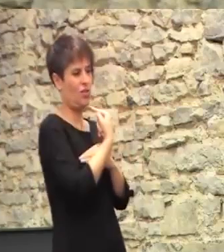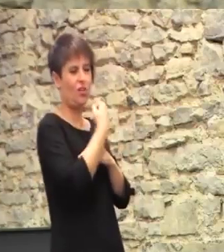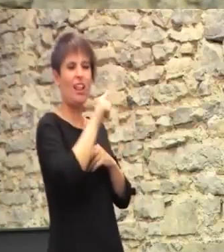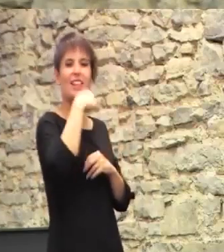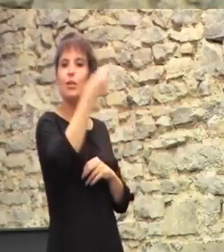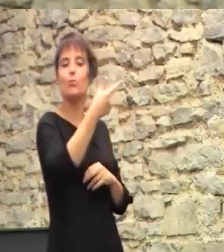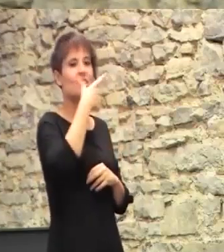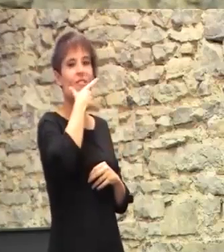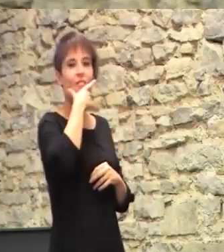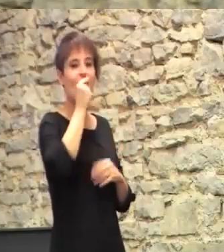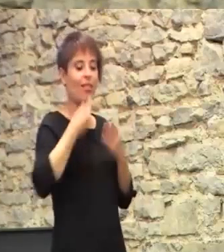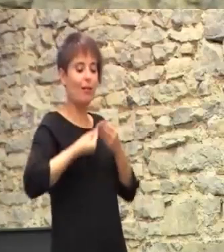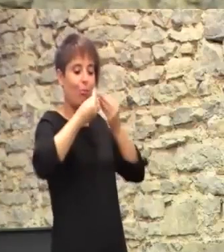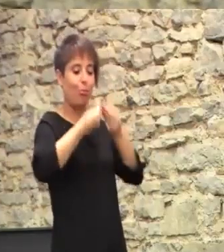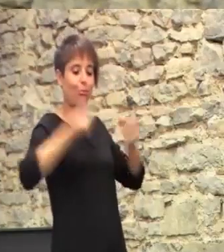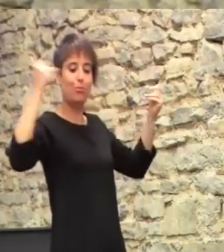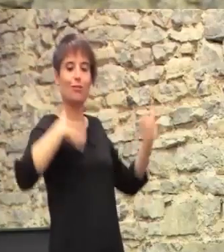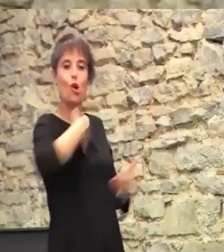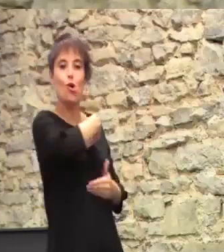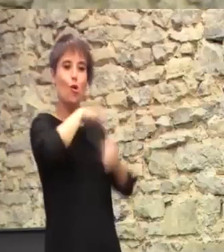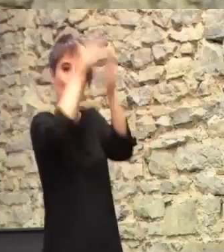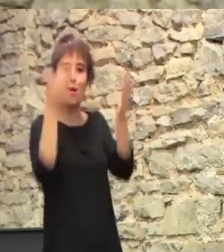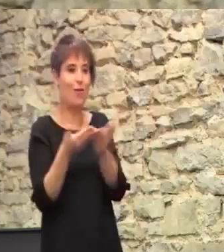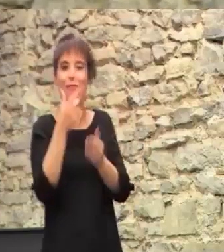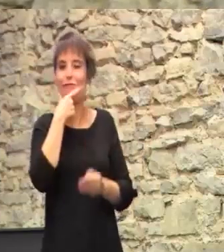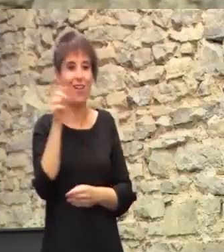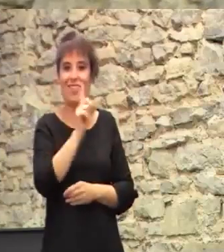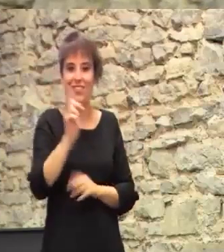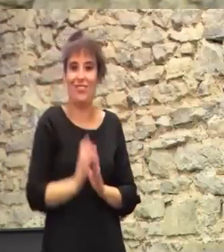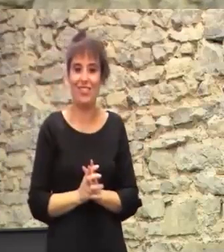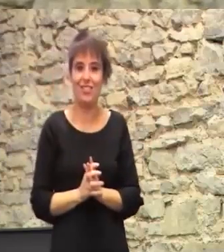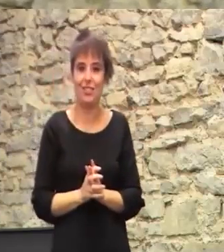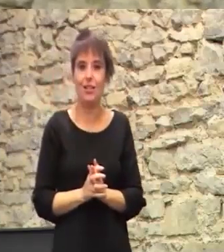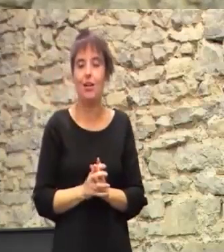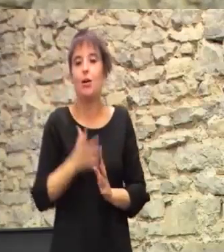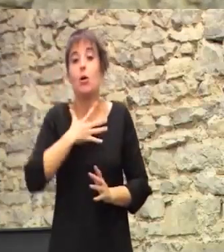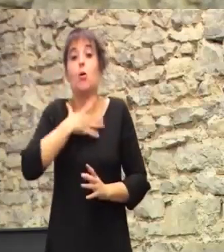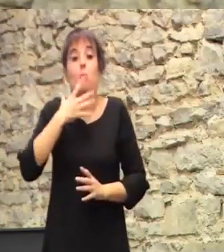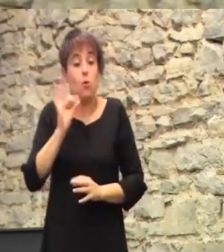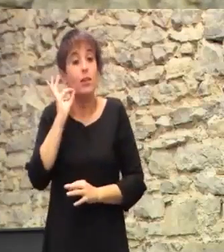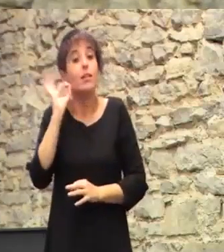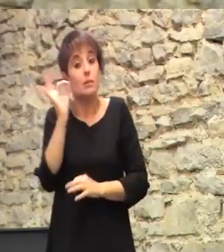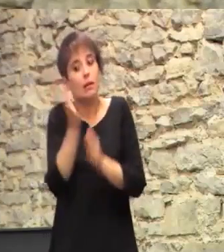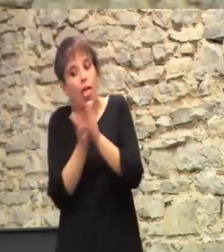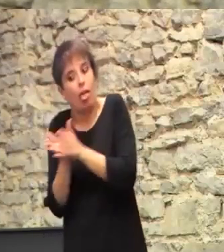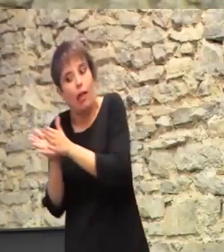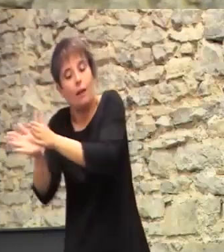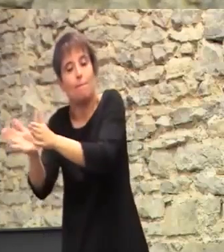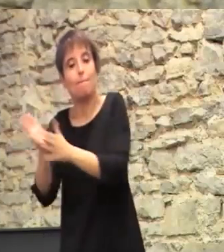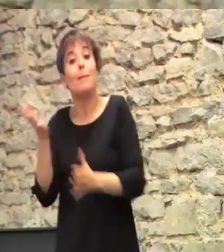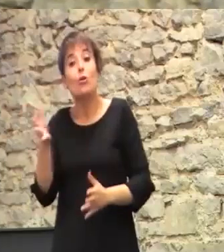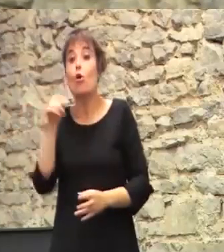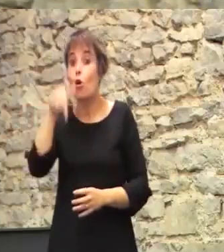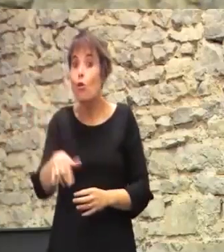facilitarnos eso de nuestra subjetividad podemos sumar otras posibilidades pero hoy